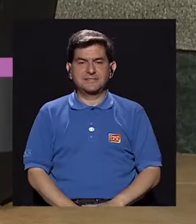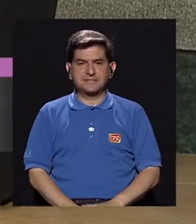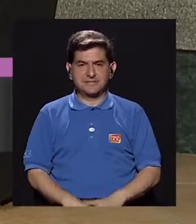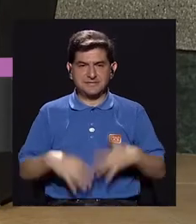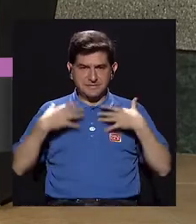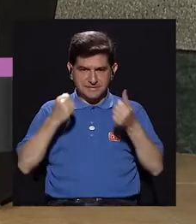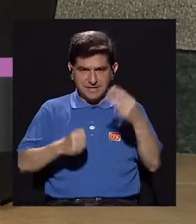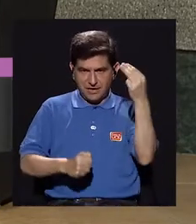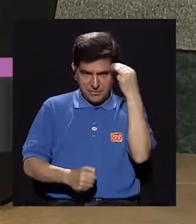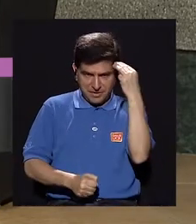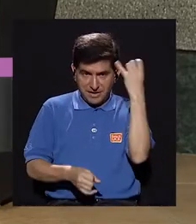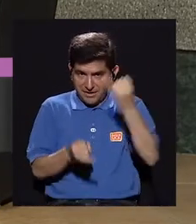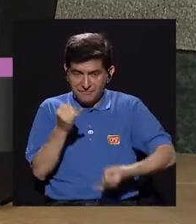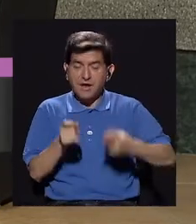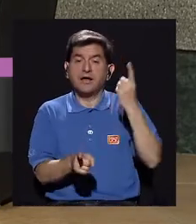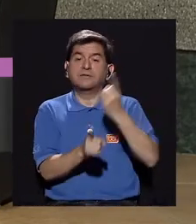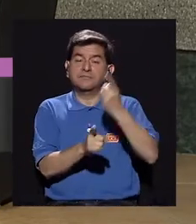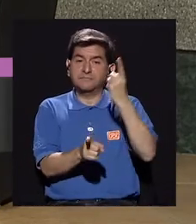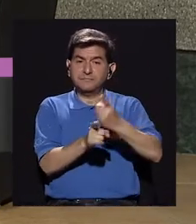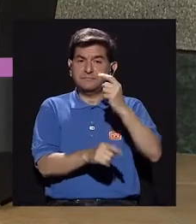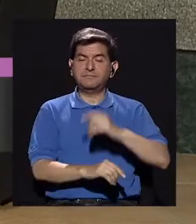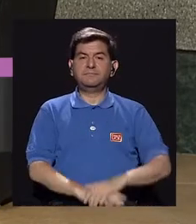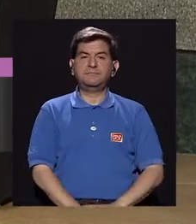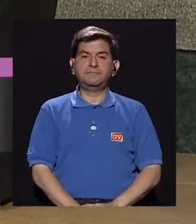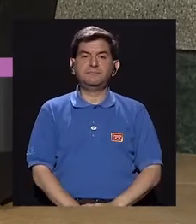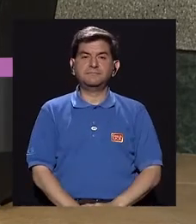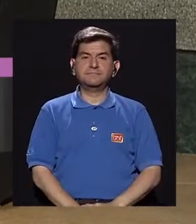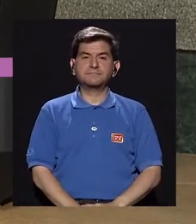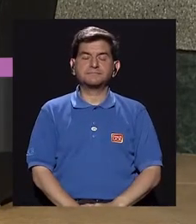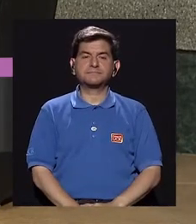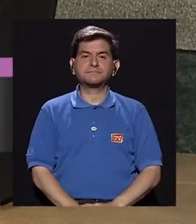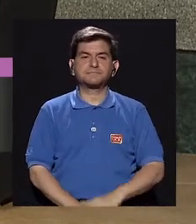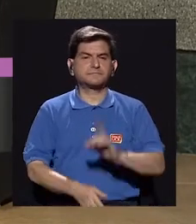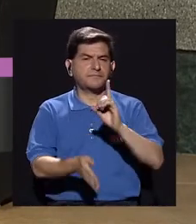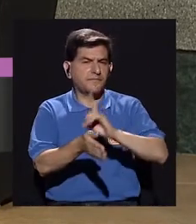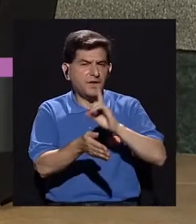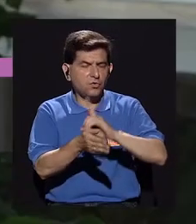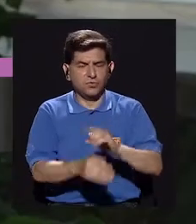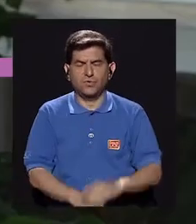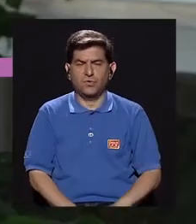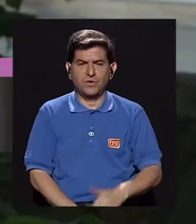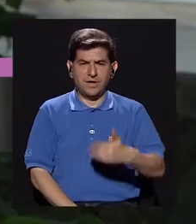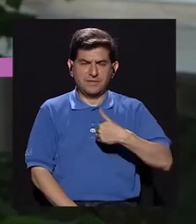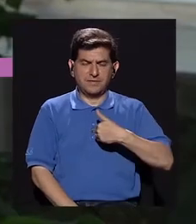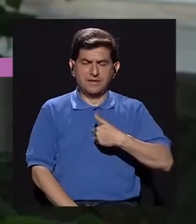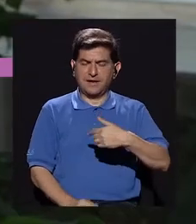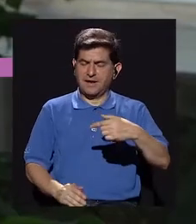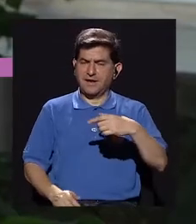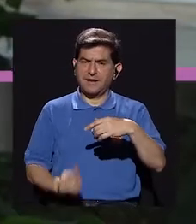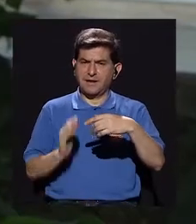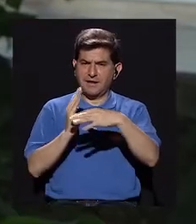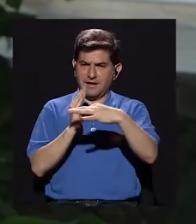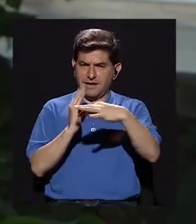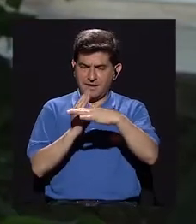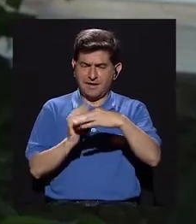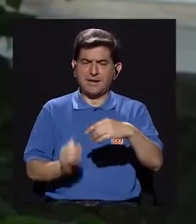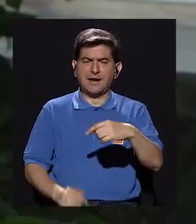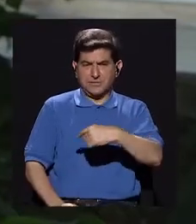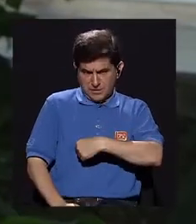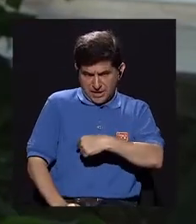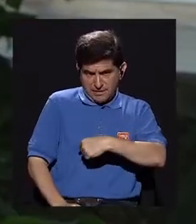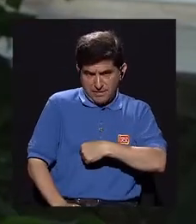Sí, la salud mental, exactamente, finalmente. Exactamente. Sí, doctora, el tener hígado graso es